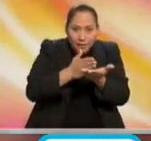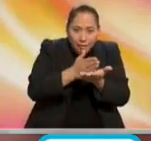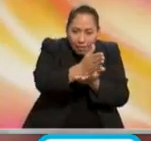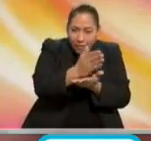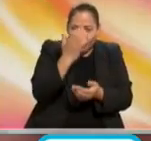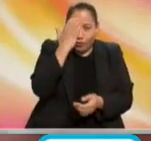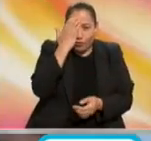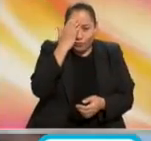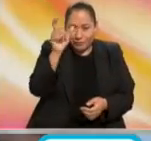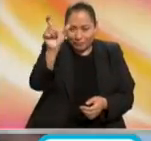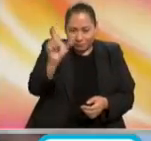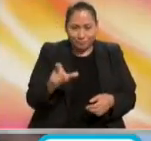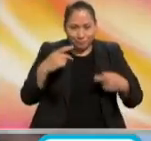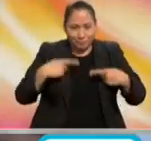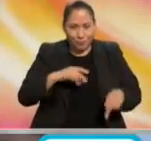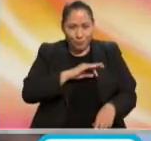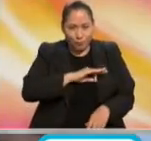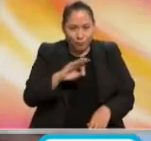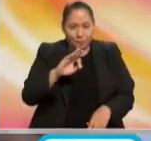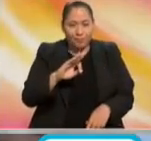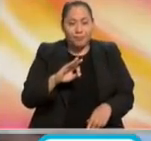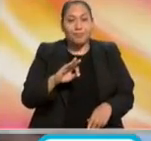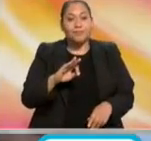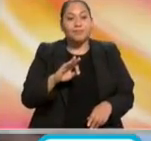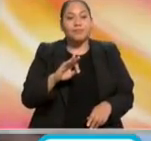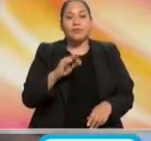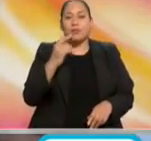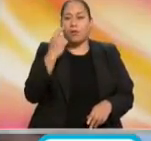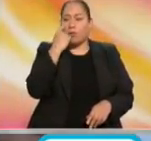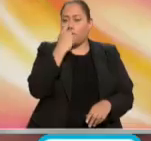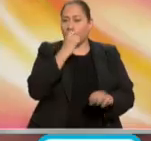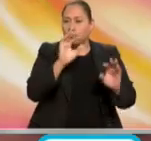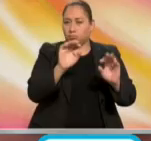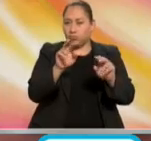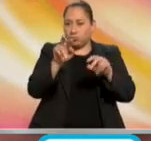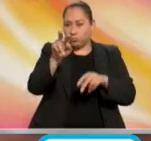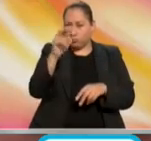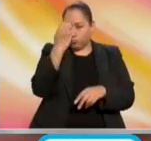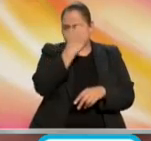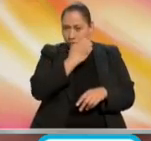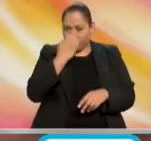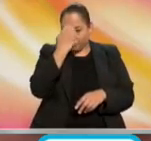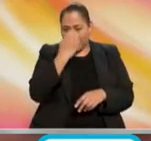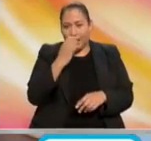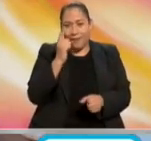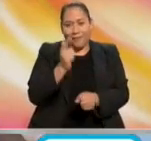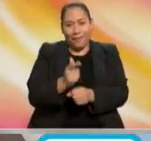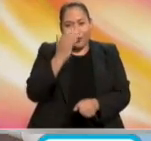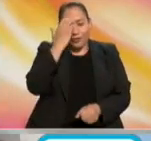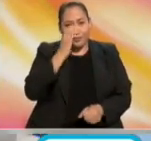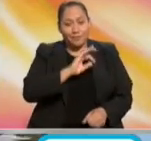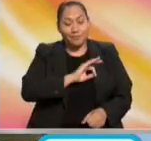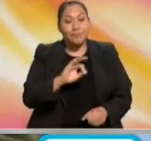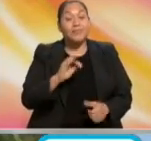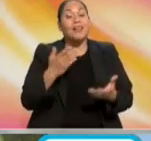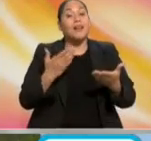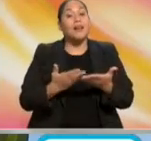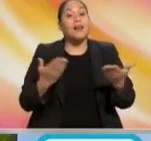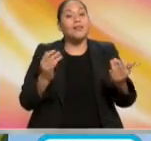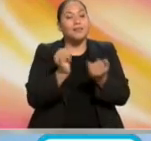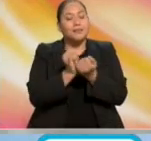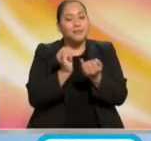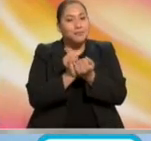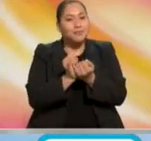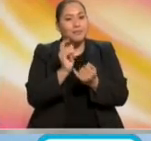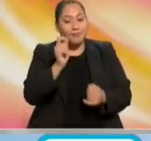una forma de conocer a las personas simple y sencillamente con mirarlos a los ojos. Y muchas veces, efectivamente, a través de la